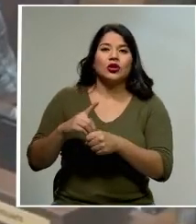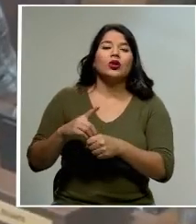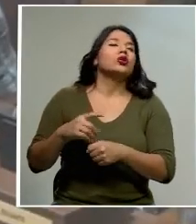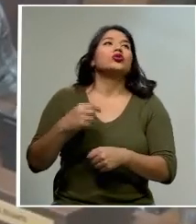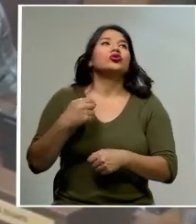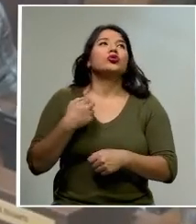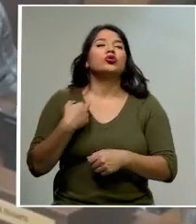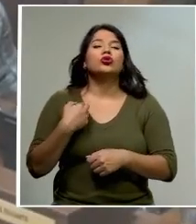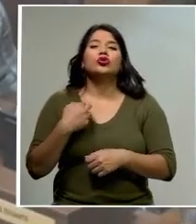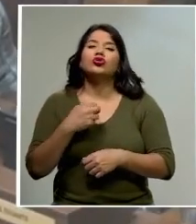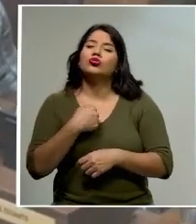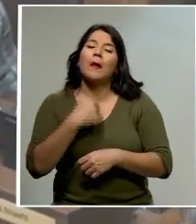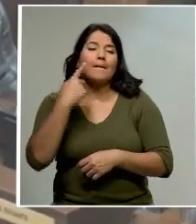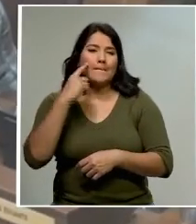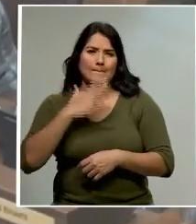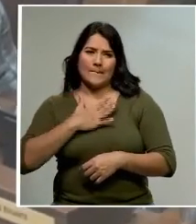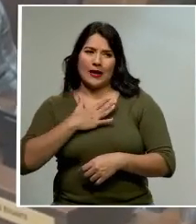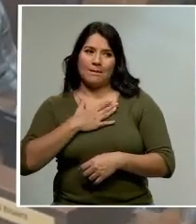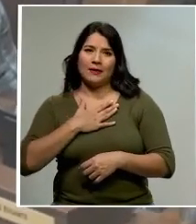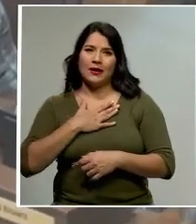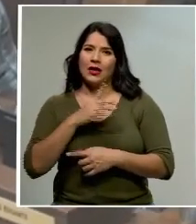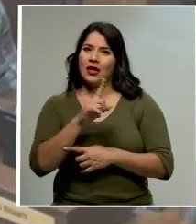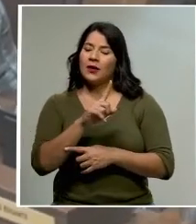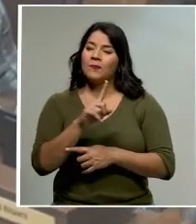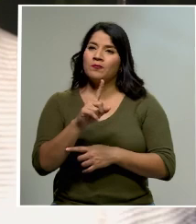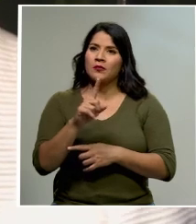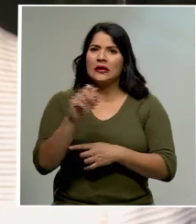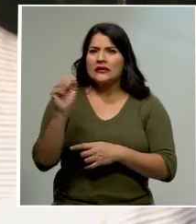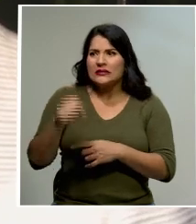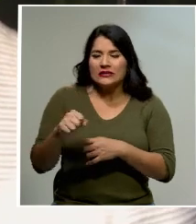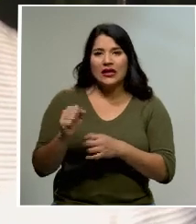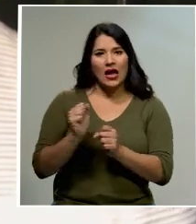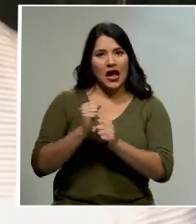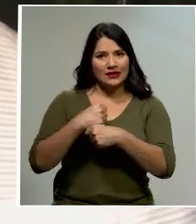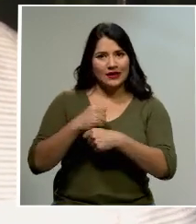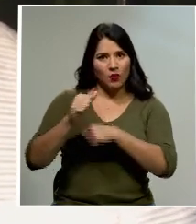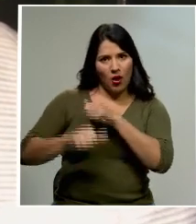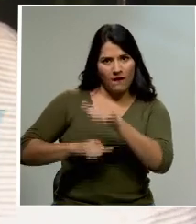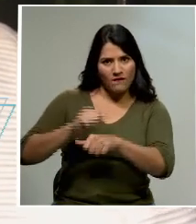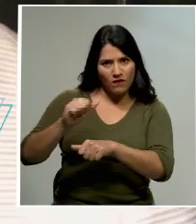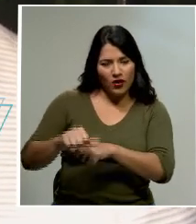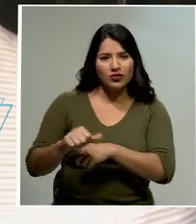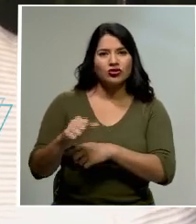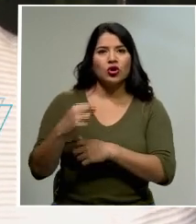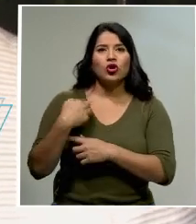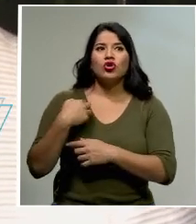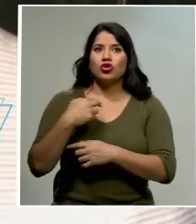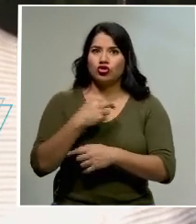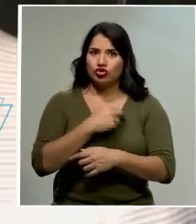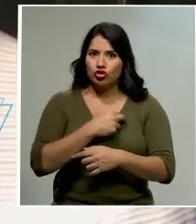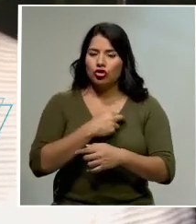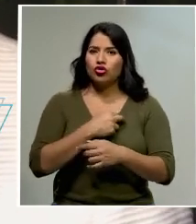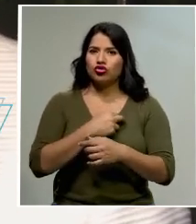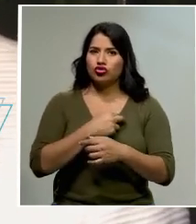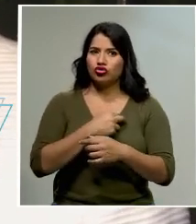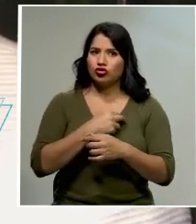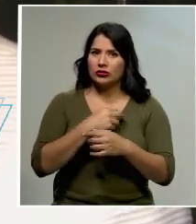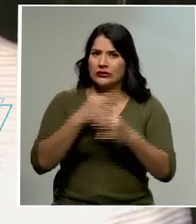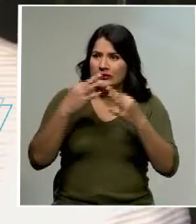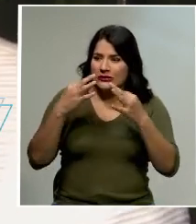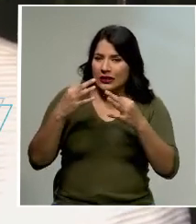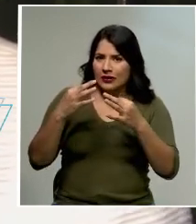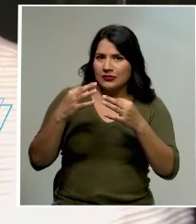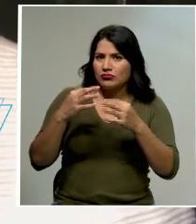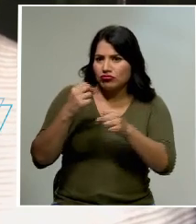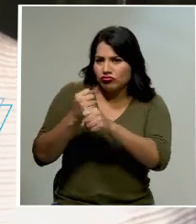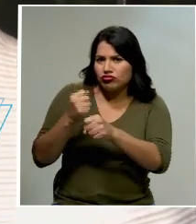sin tener, puesto que se ha tomado la prevista de tener la posibilidad de tener esa plataforma. Sin embargo, no se ha